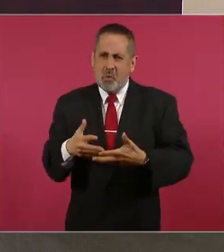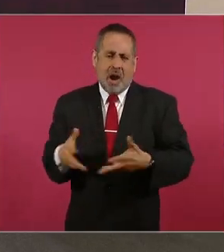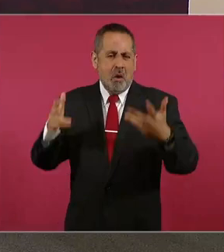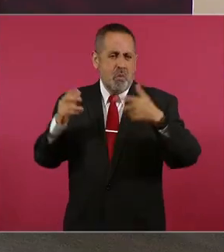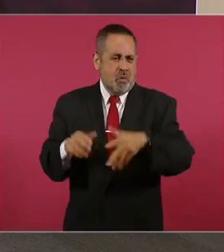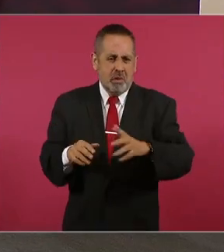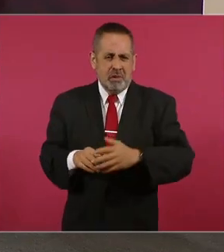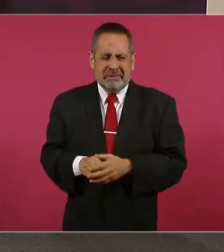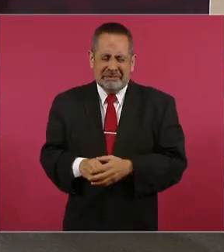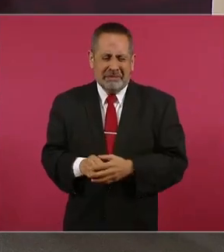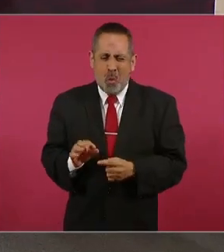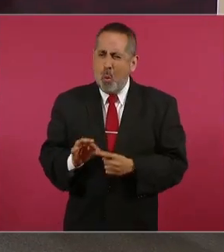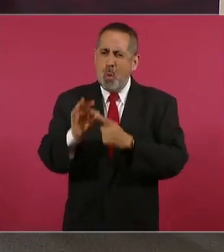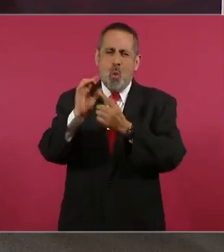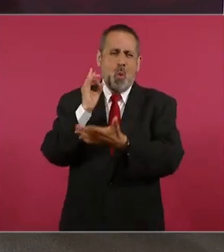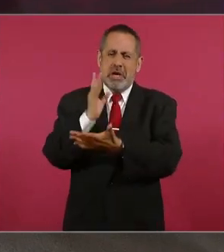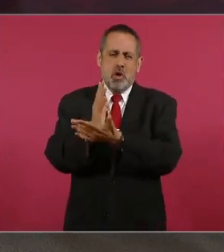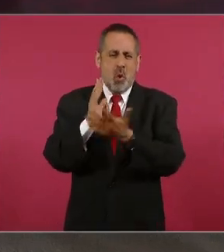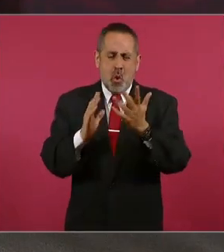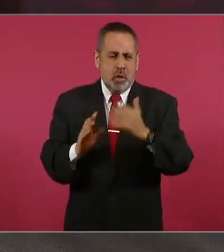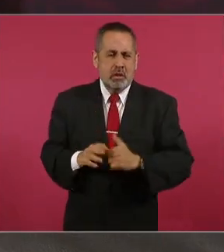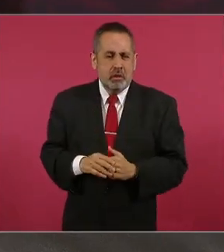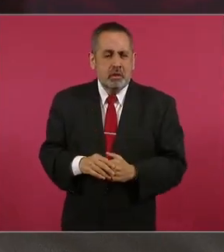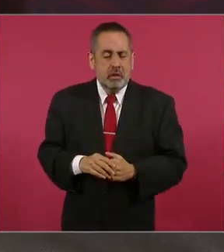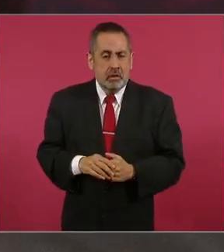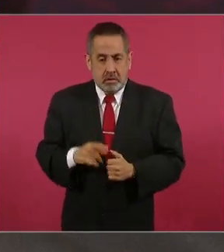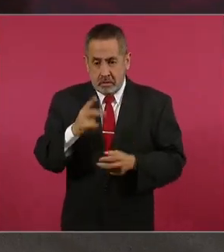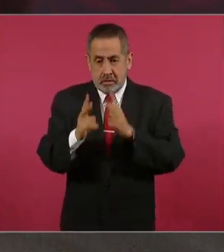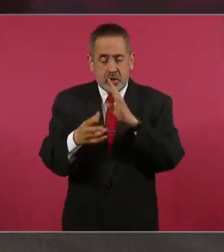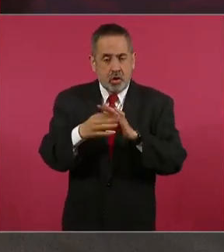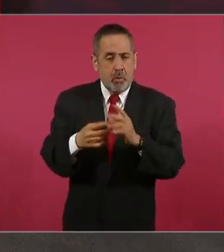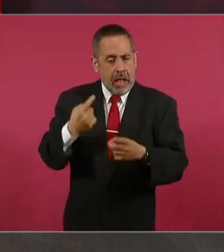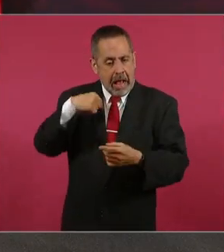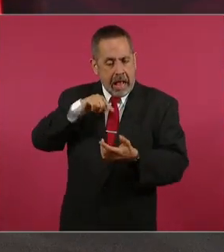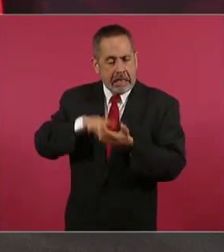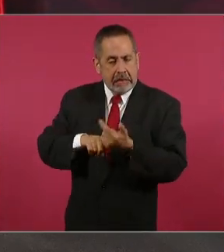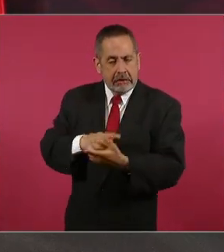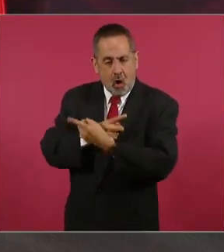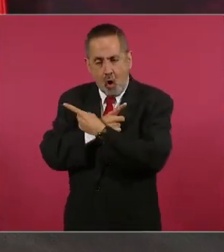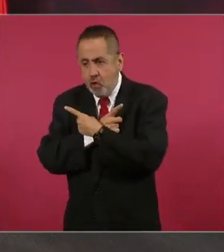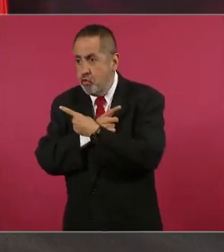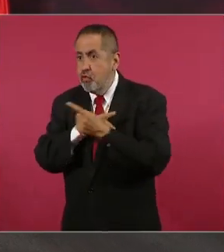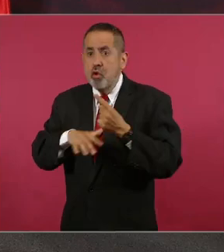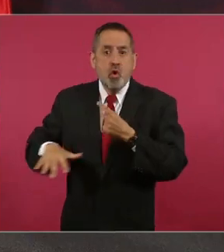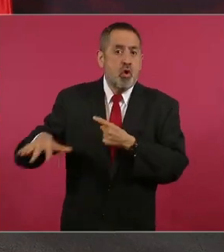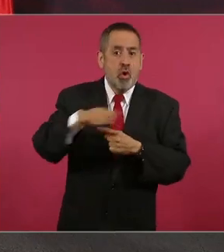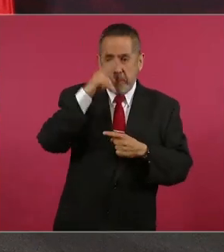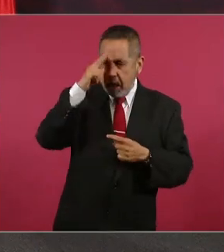una cosa excepcional. Esto que estamos hablando de los valores.